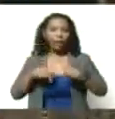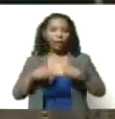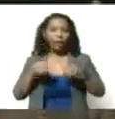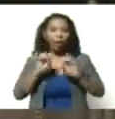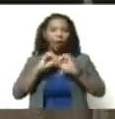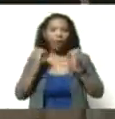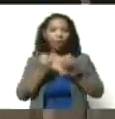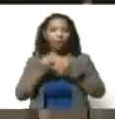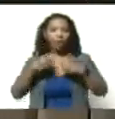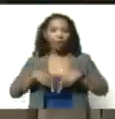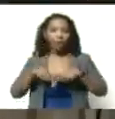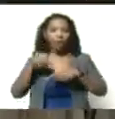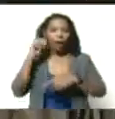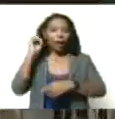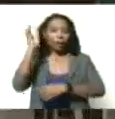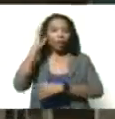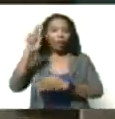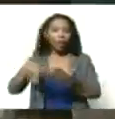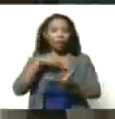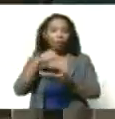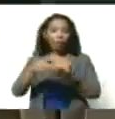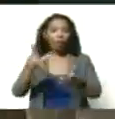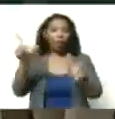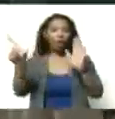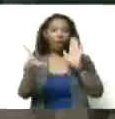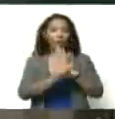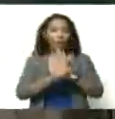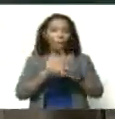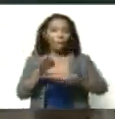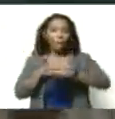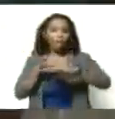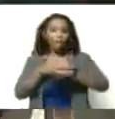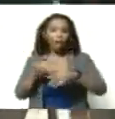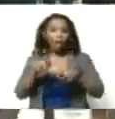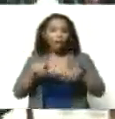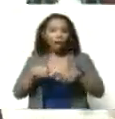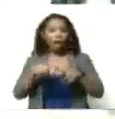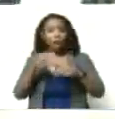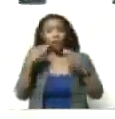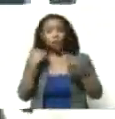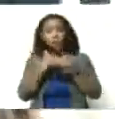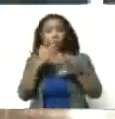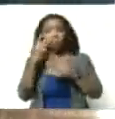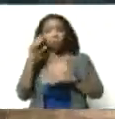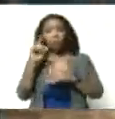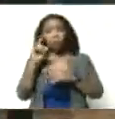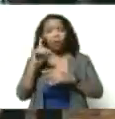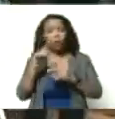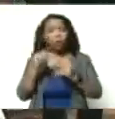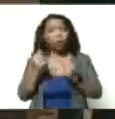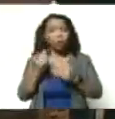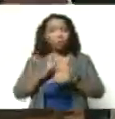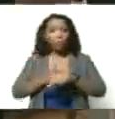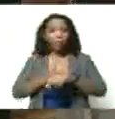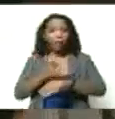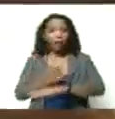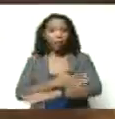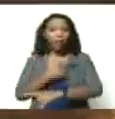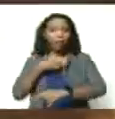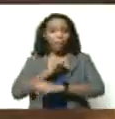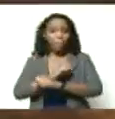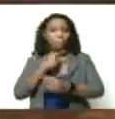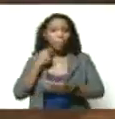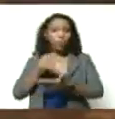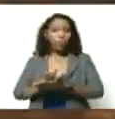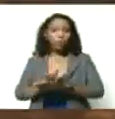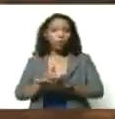Salón Elíptico del Palacio Federal Legislativo. Perdóneme el lugar común, pero te fuiste demasiado pronto, hermano. Cada mañana había